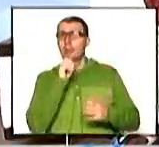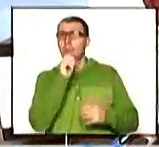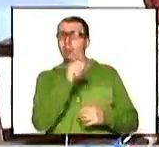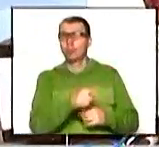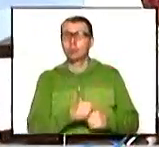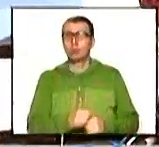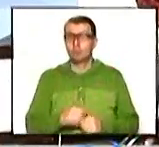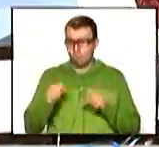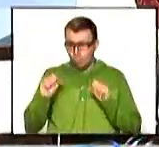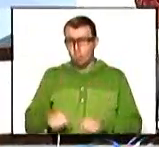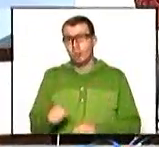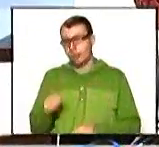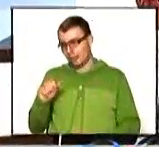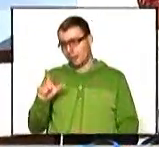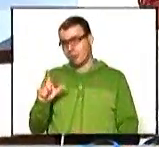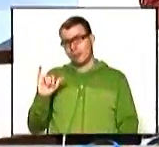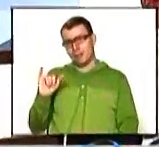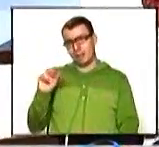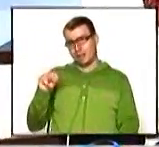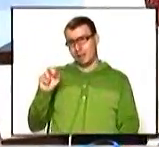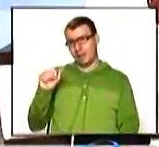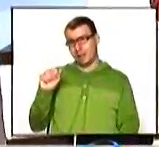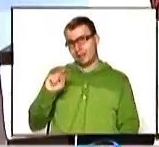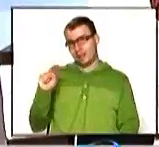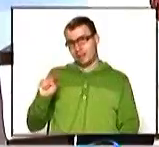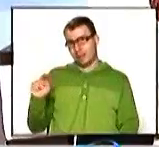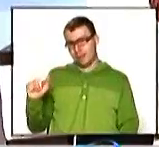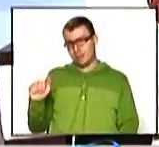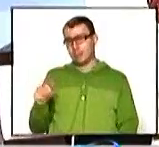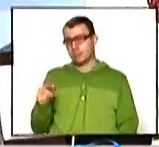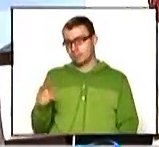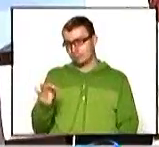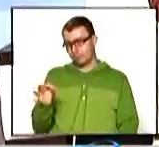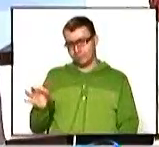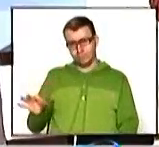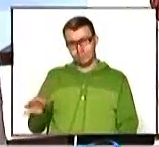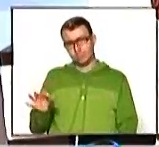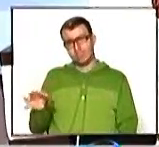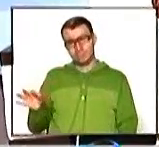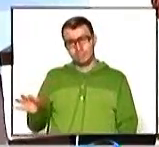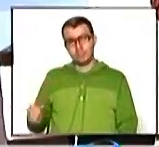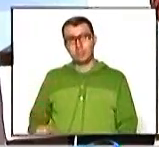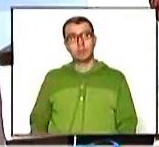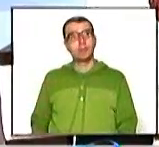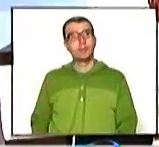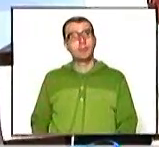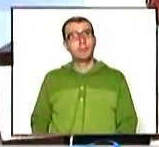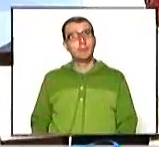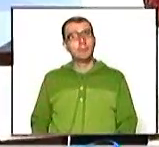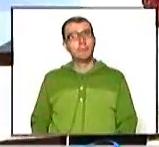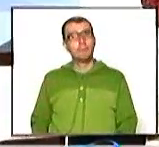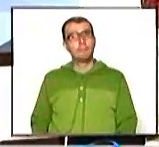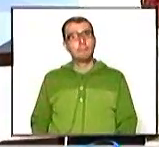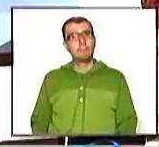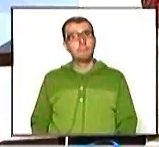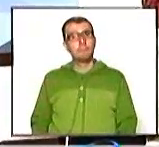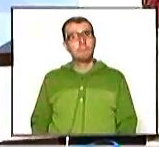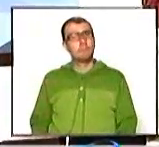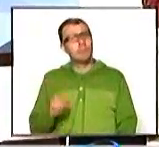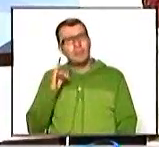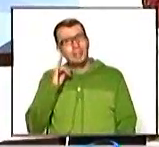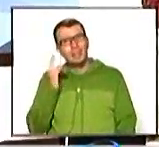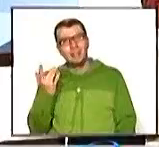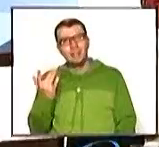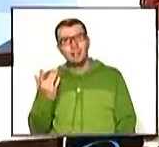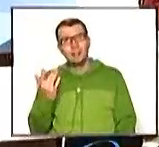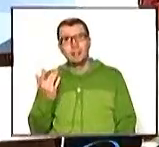tomar la linaza y la leche? No tiene ningún problema. ¿La linaza y